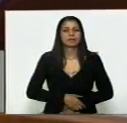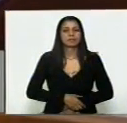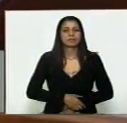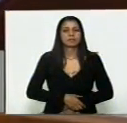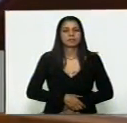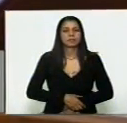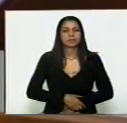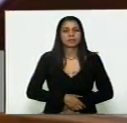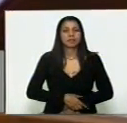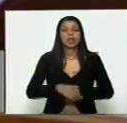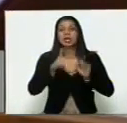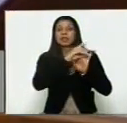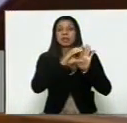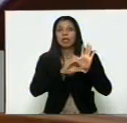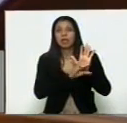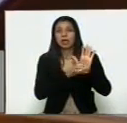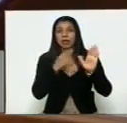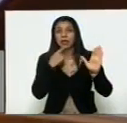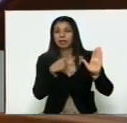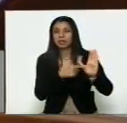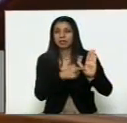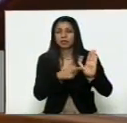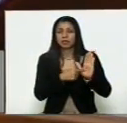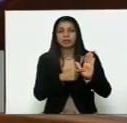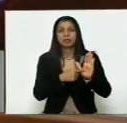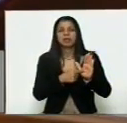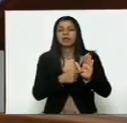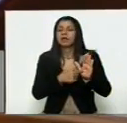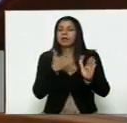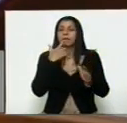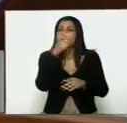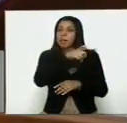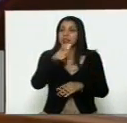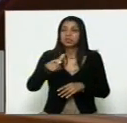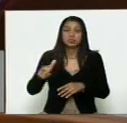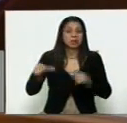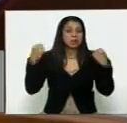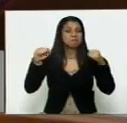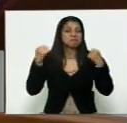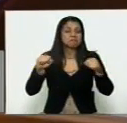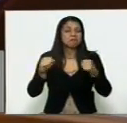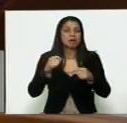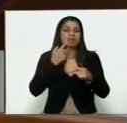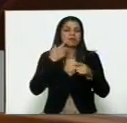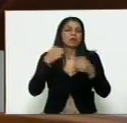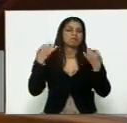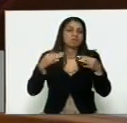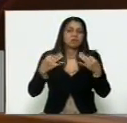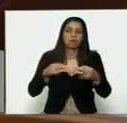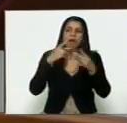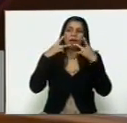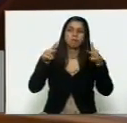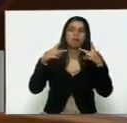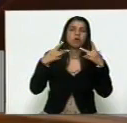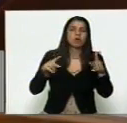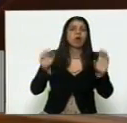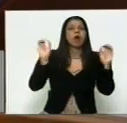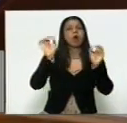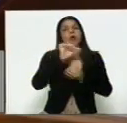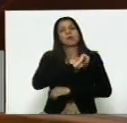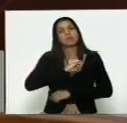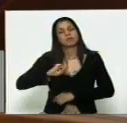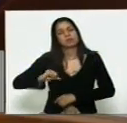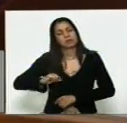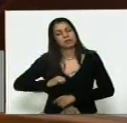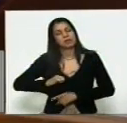El presente decreto constituyente es aplicable a todas las personas naturales o jurídicas en naturaleza pública o privada,